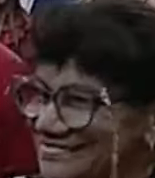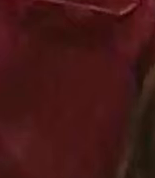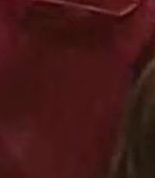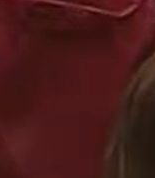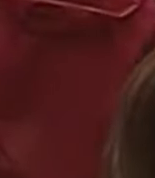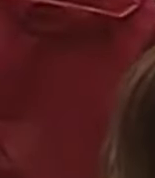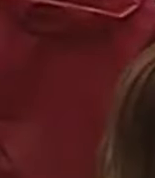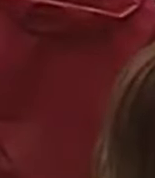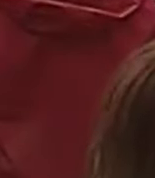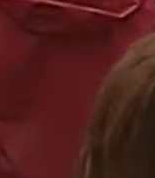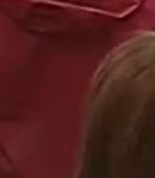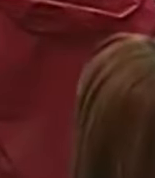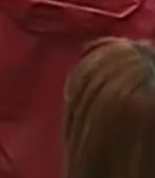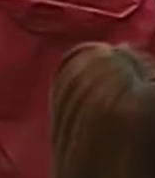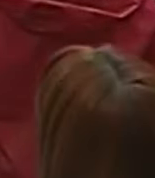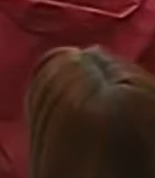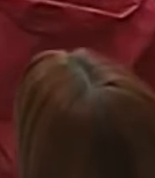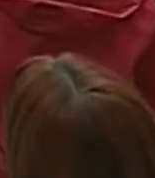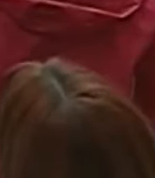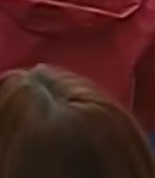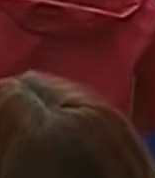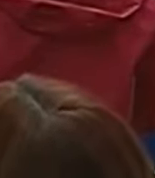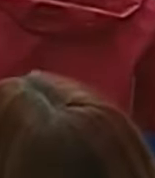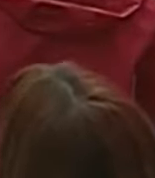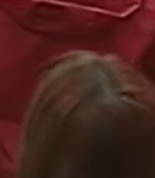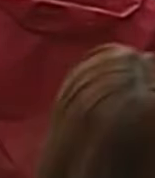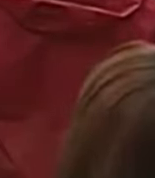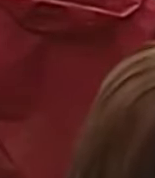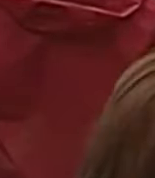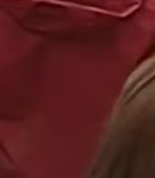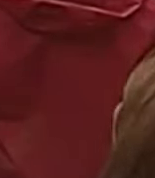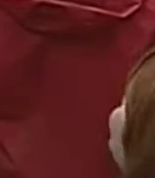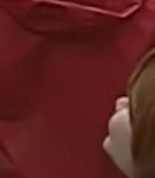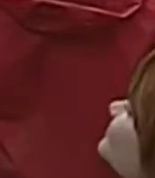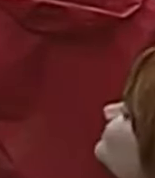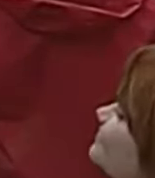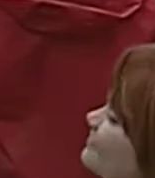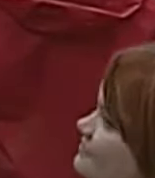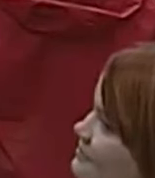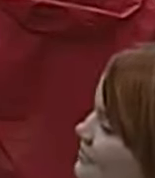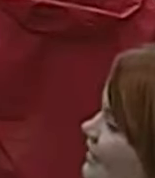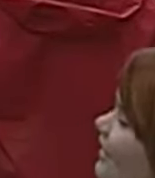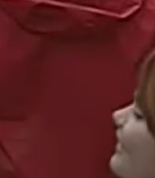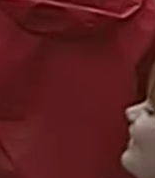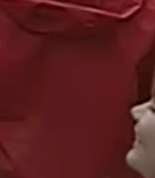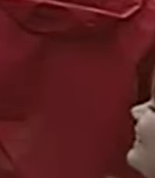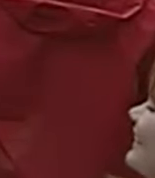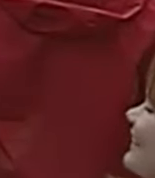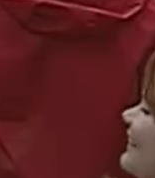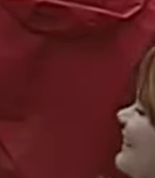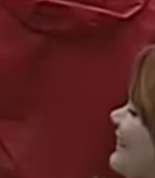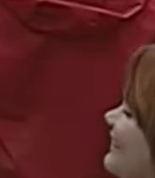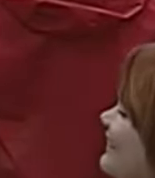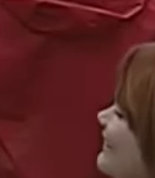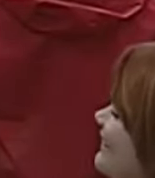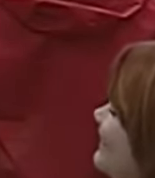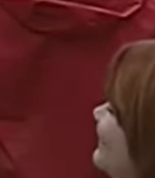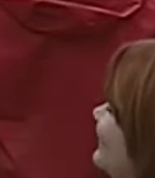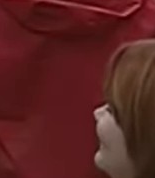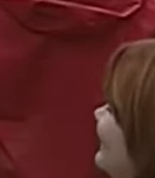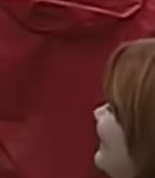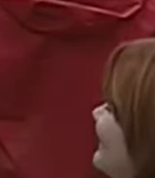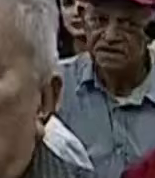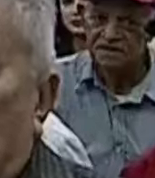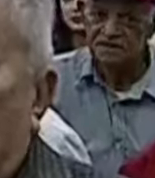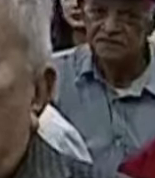ha insistido en la necesidad de llevar adelante la construcción de un sistema de fuerza conformado por 3 anillos. El primer anillo de